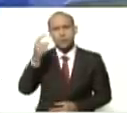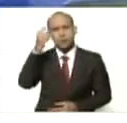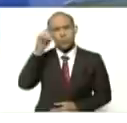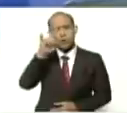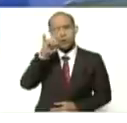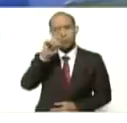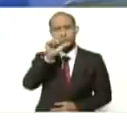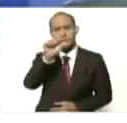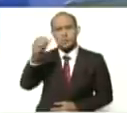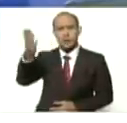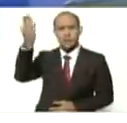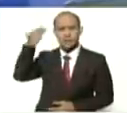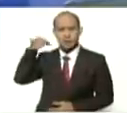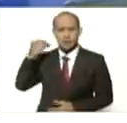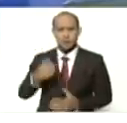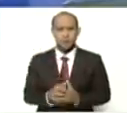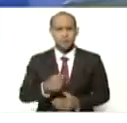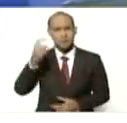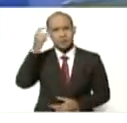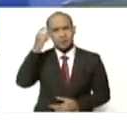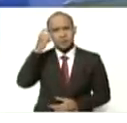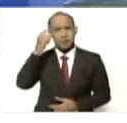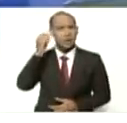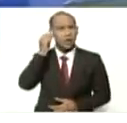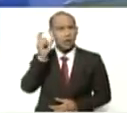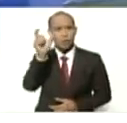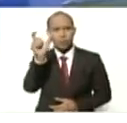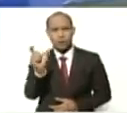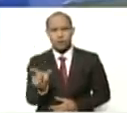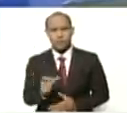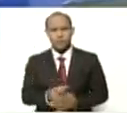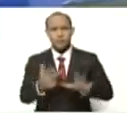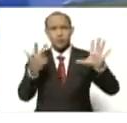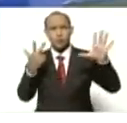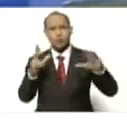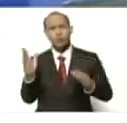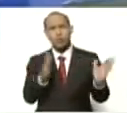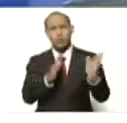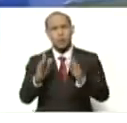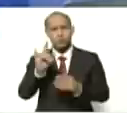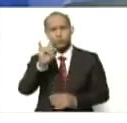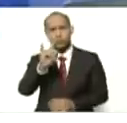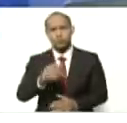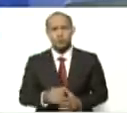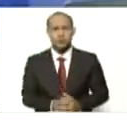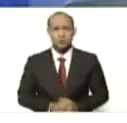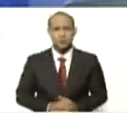pasado un día de la mujer el 8 verdad lunes